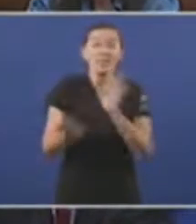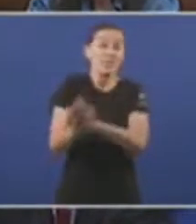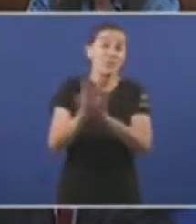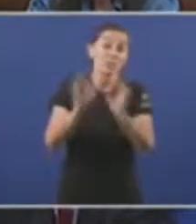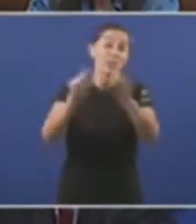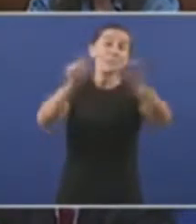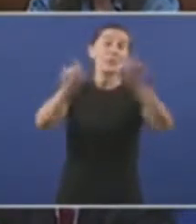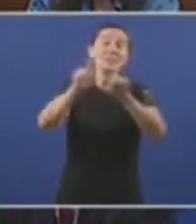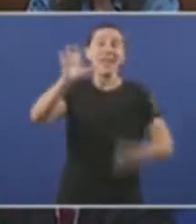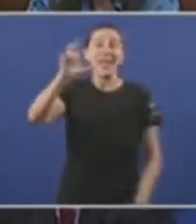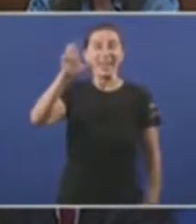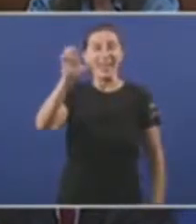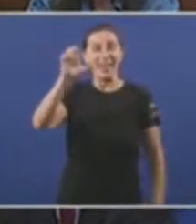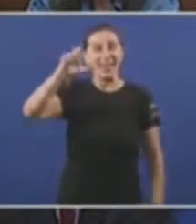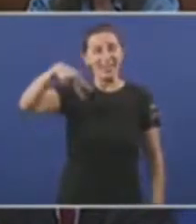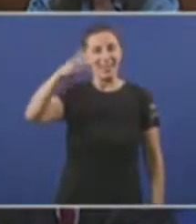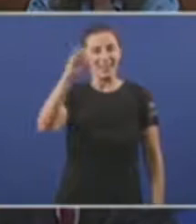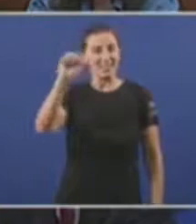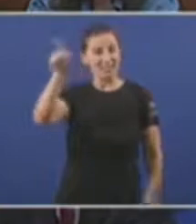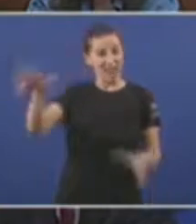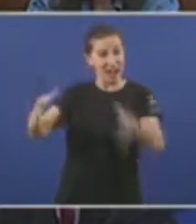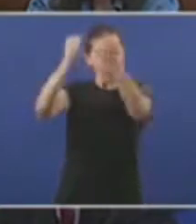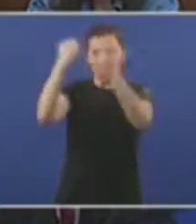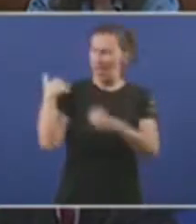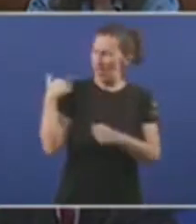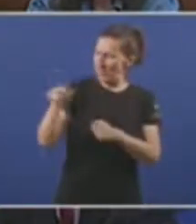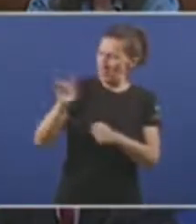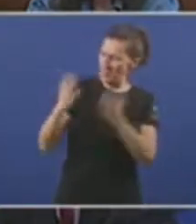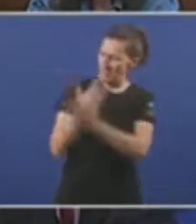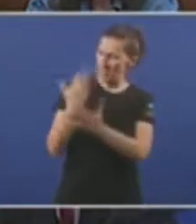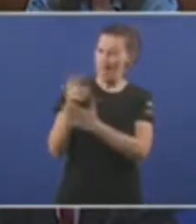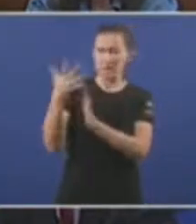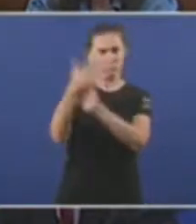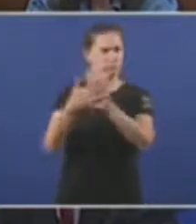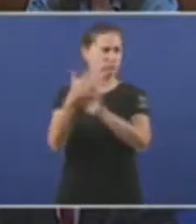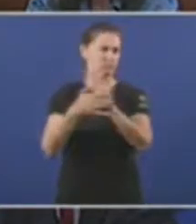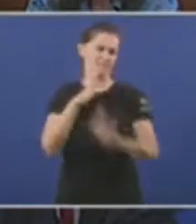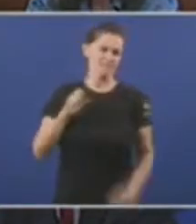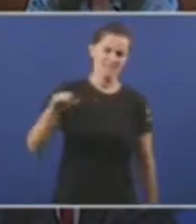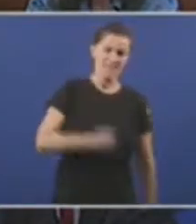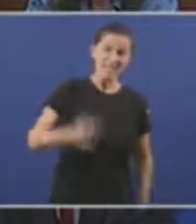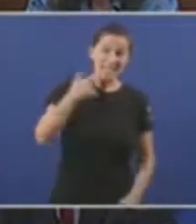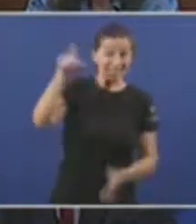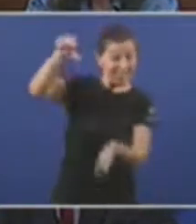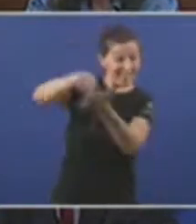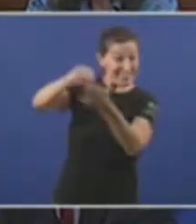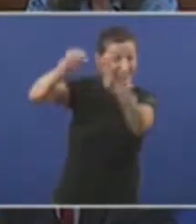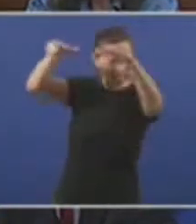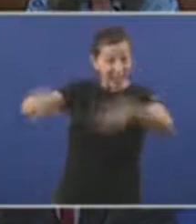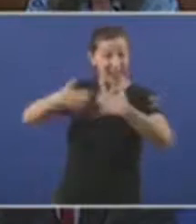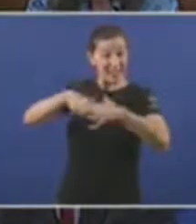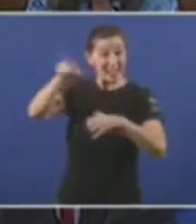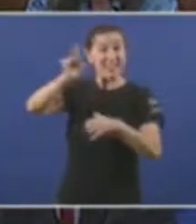As Pontes. Vostede hai 15 días fixo un autorretrato fantástico. Dixo que se esa central estivera en Euskadi